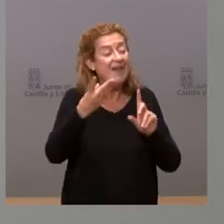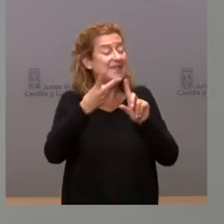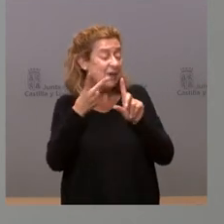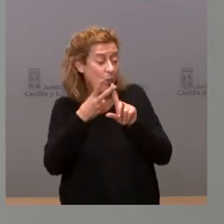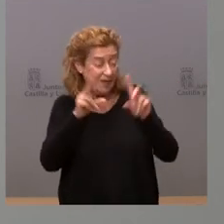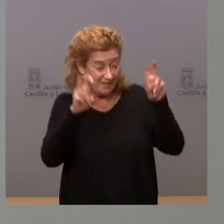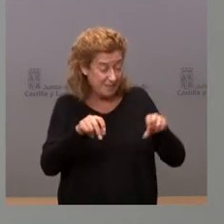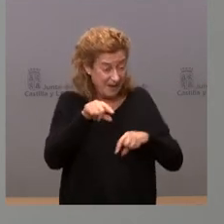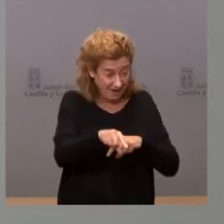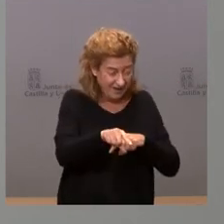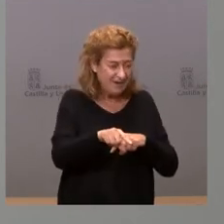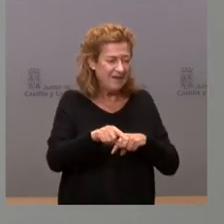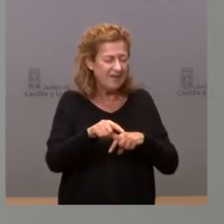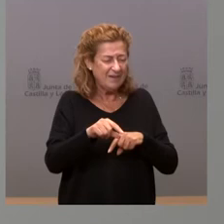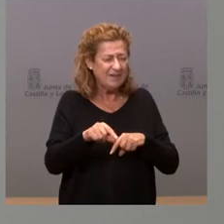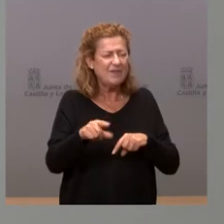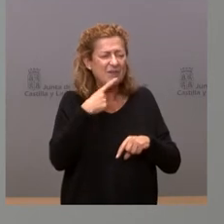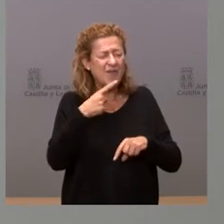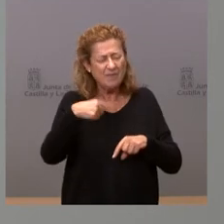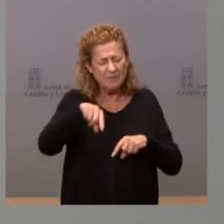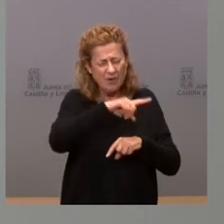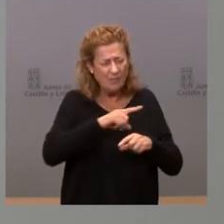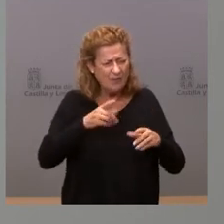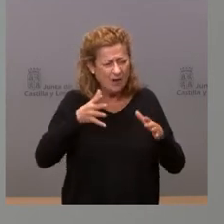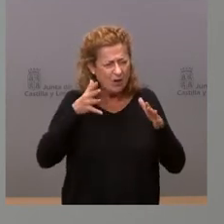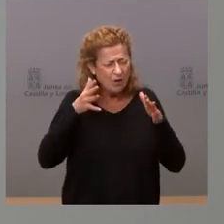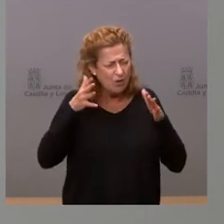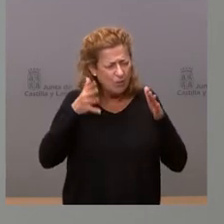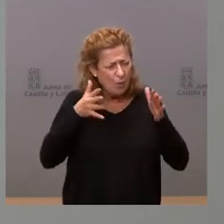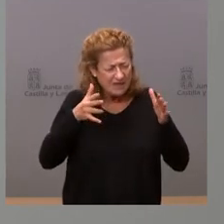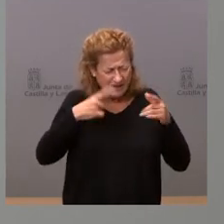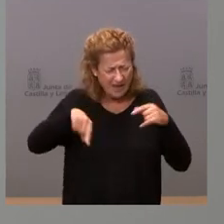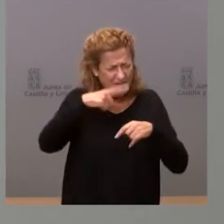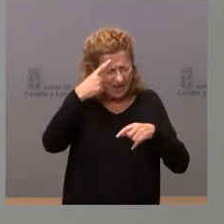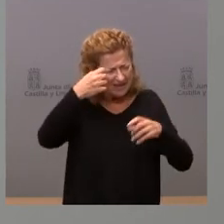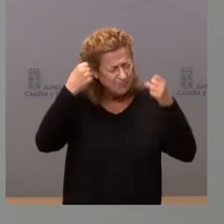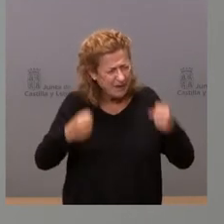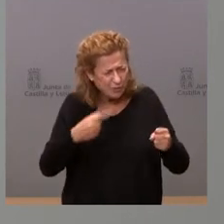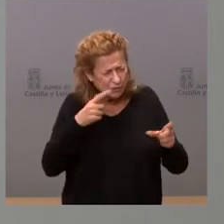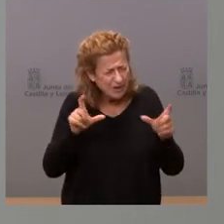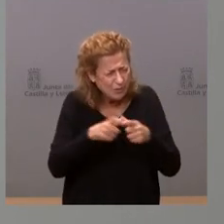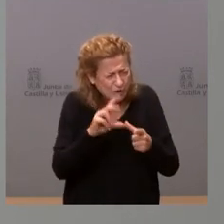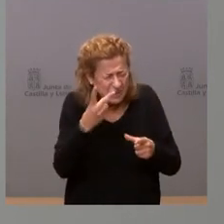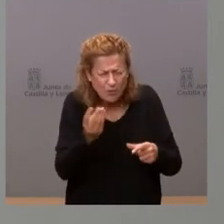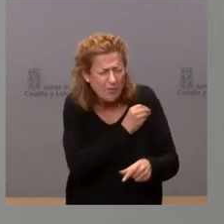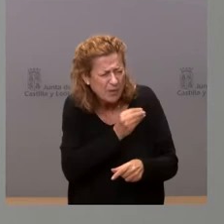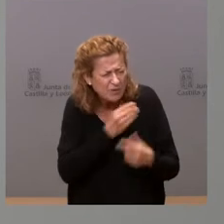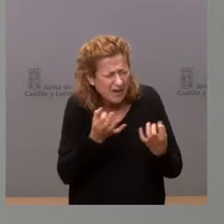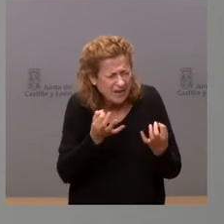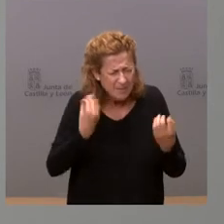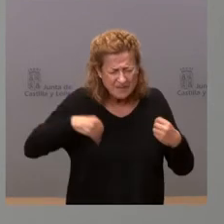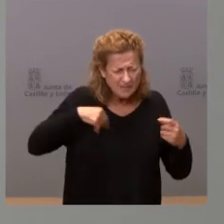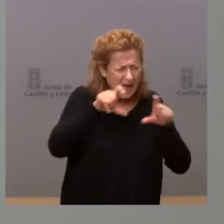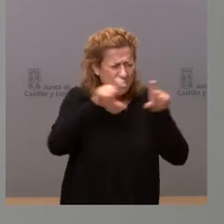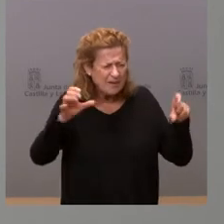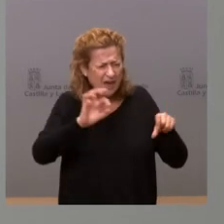esto antes de entrar al comité de expertos no no me preguntaba qué era la segunda planta si es la misma empresa a otra empresa